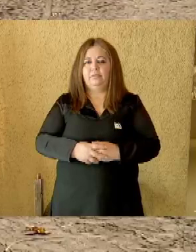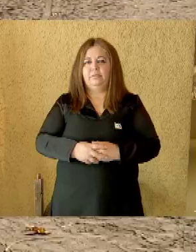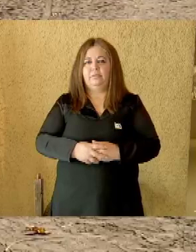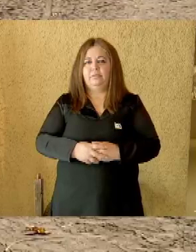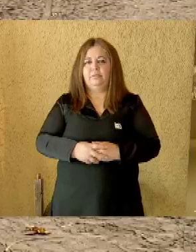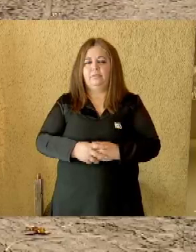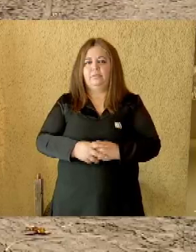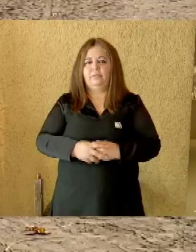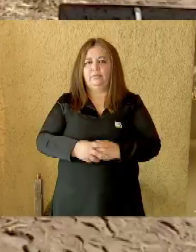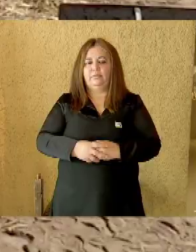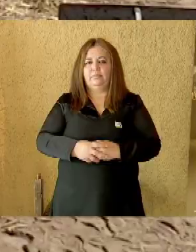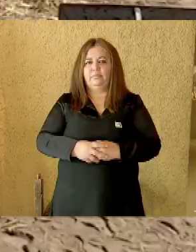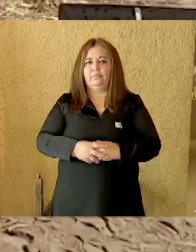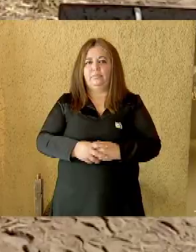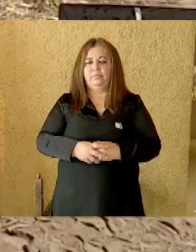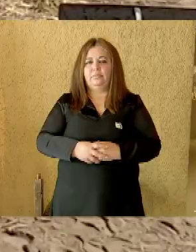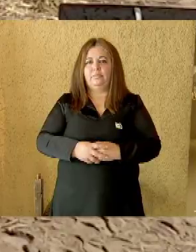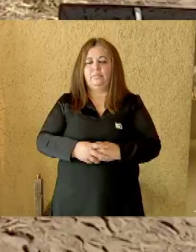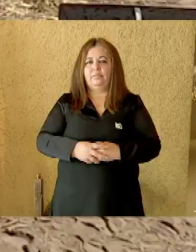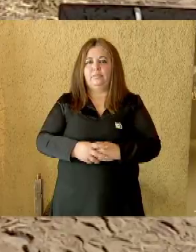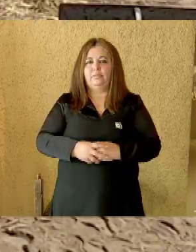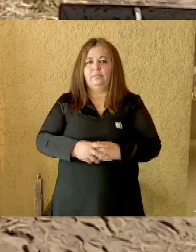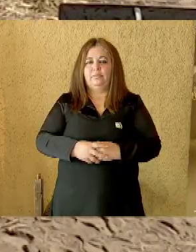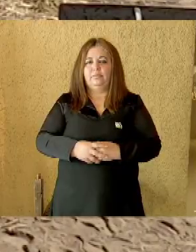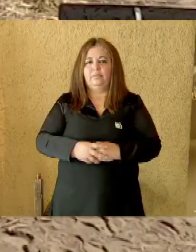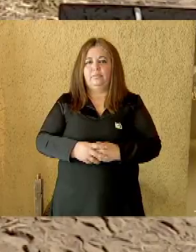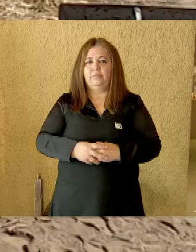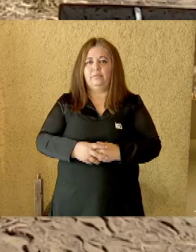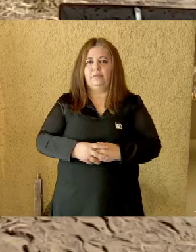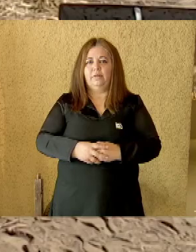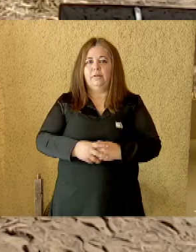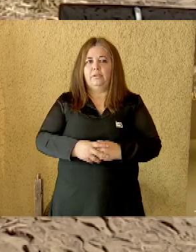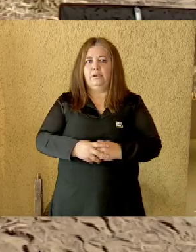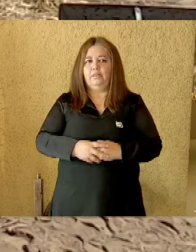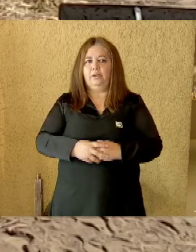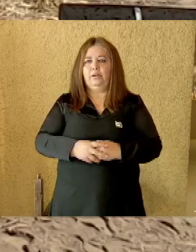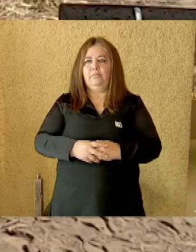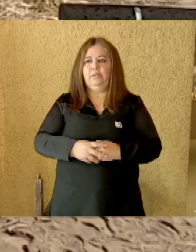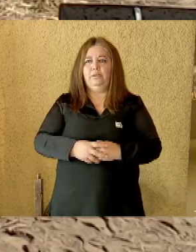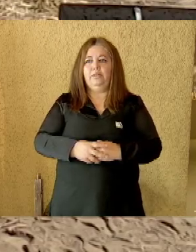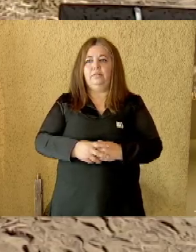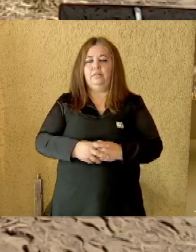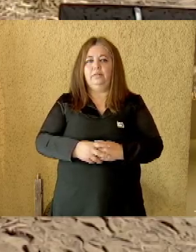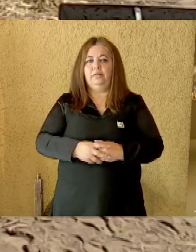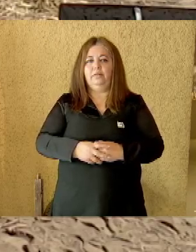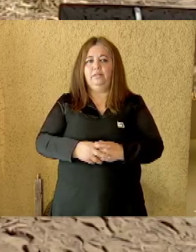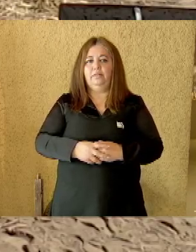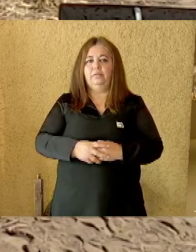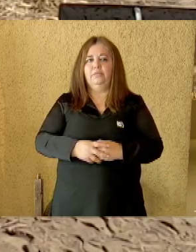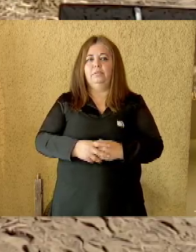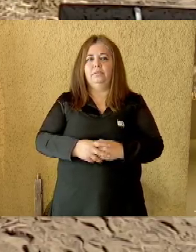viñatero, y en el día de la patria hoy les canta un